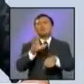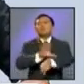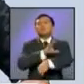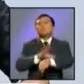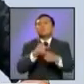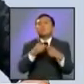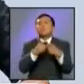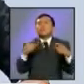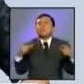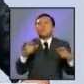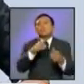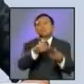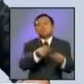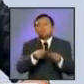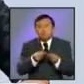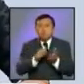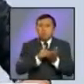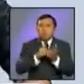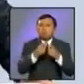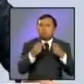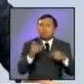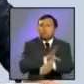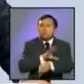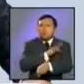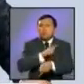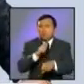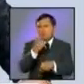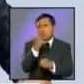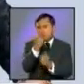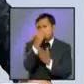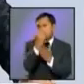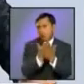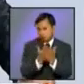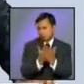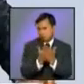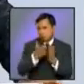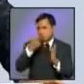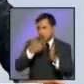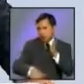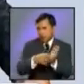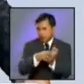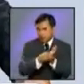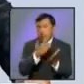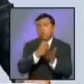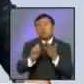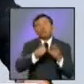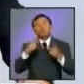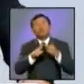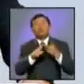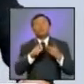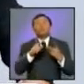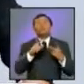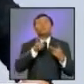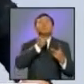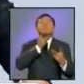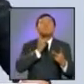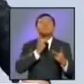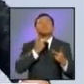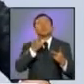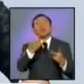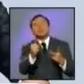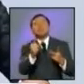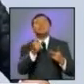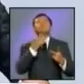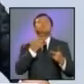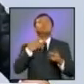el los precios de la energía por favor todas son propuestas del movimiento de regeneración nacional no digo que no